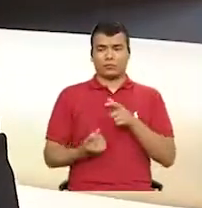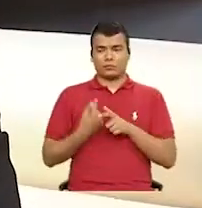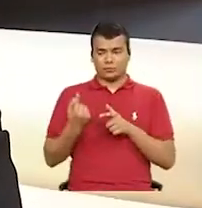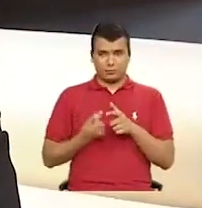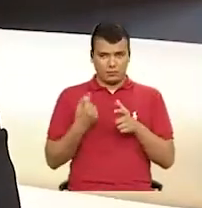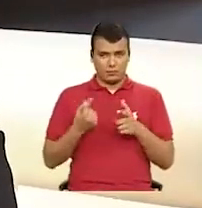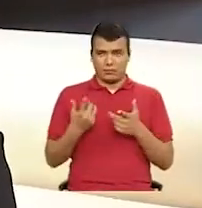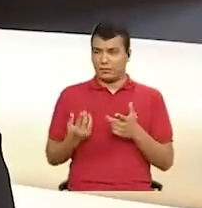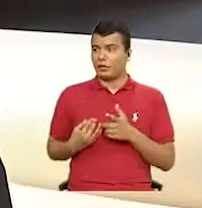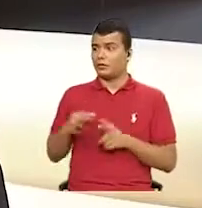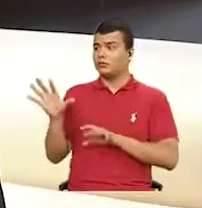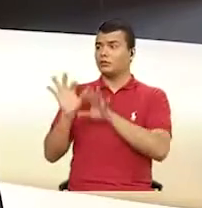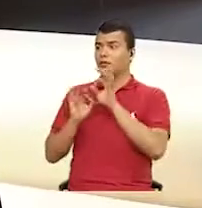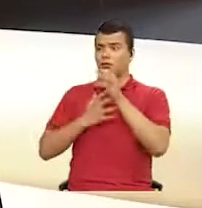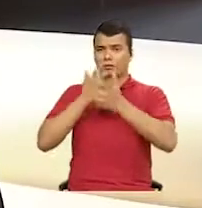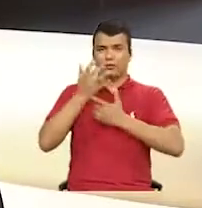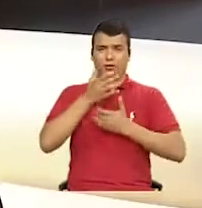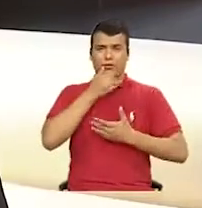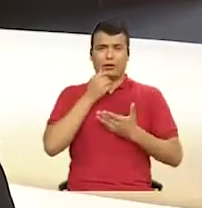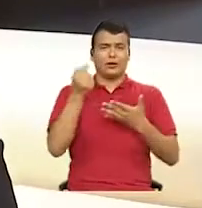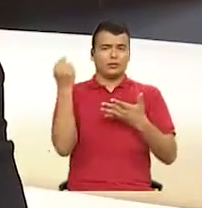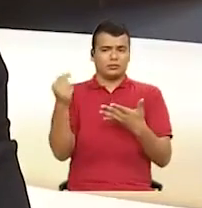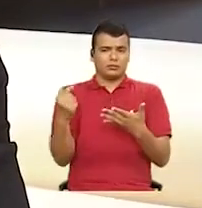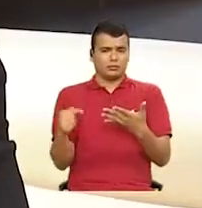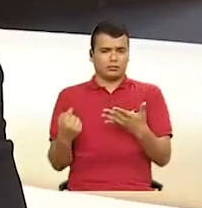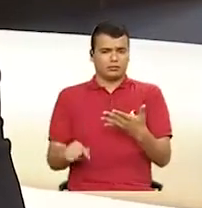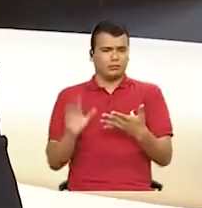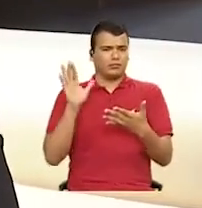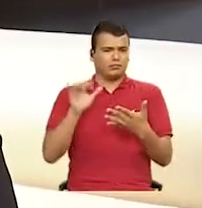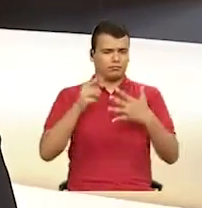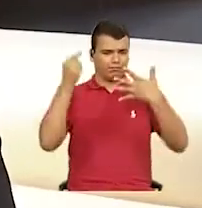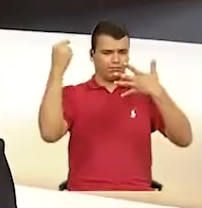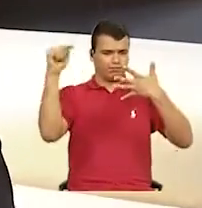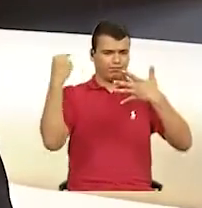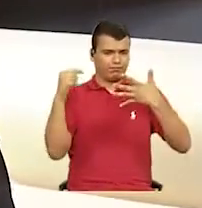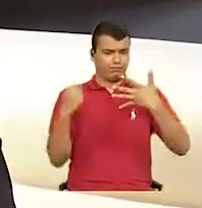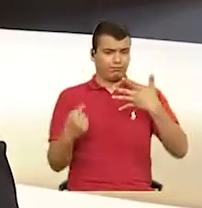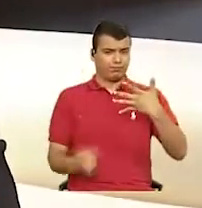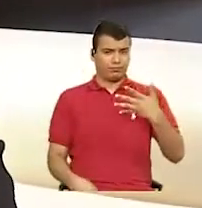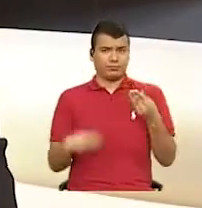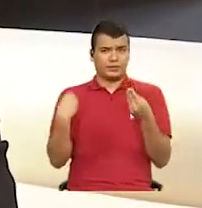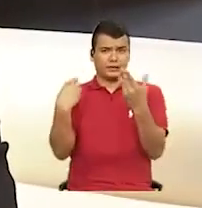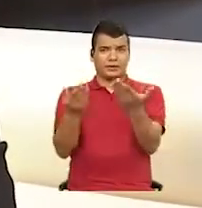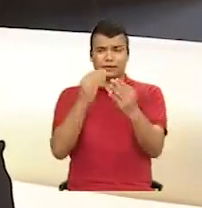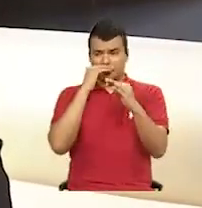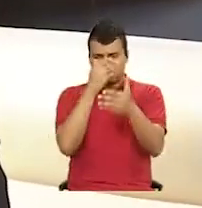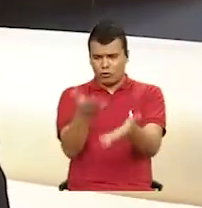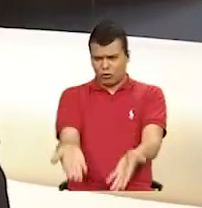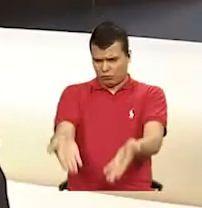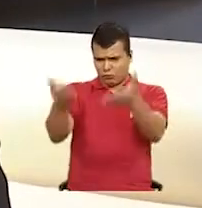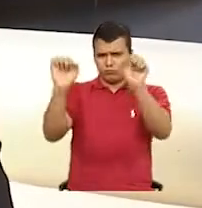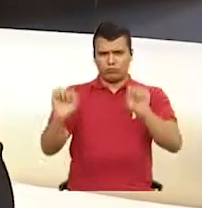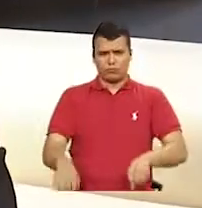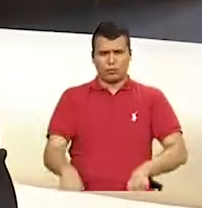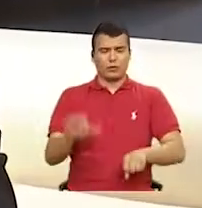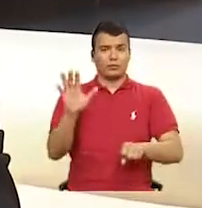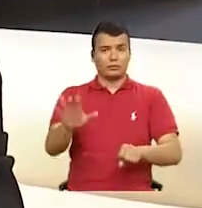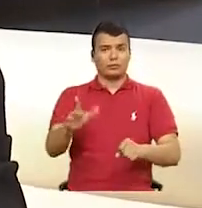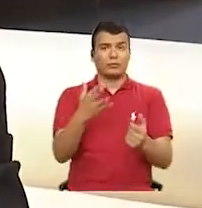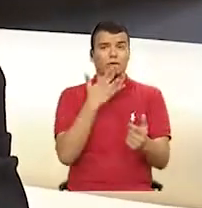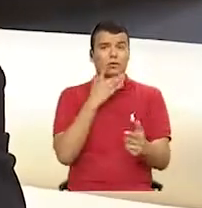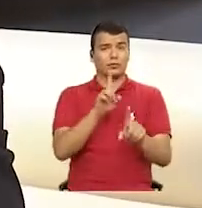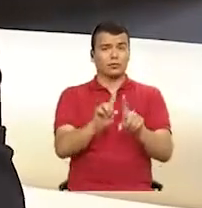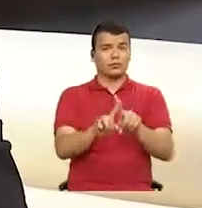Entonces, wow. todo este tipo de alimentos, Mauro, se lo estamos dando a nuestros niños, teniendo en cuenta también de que los